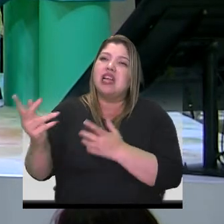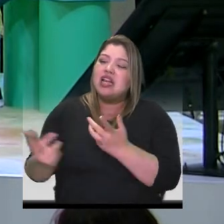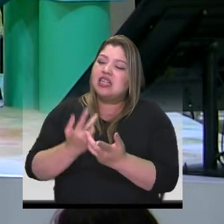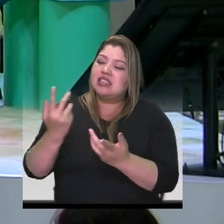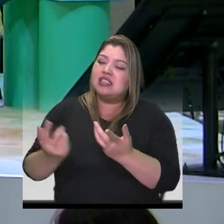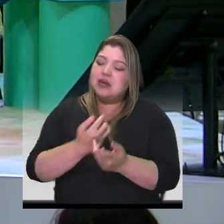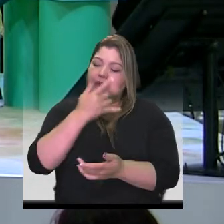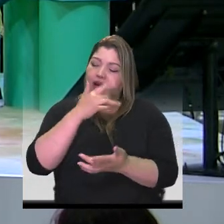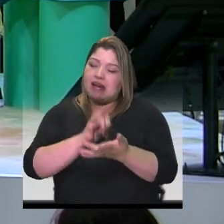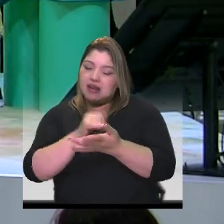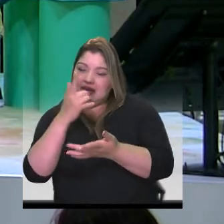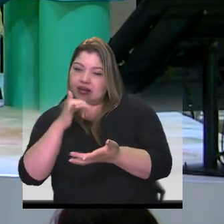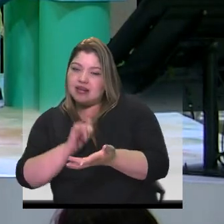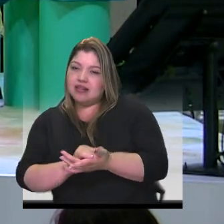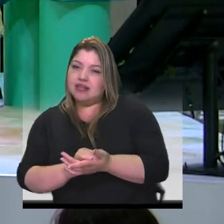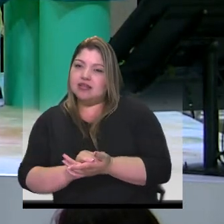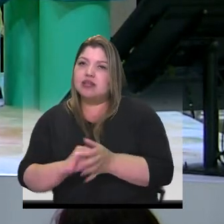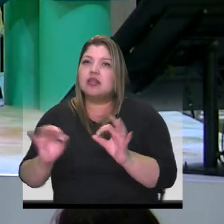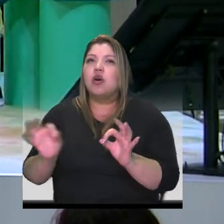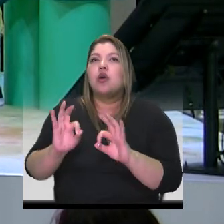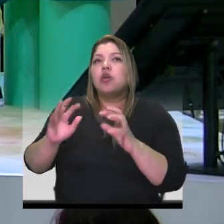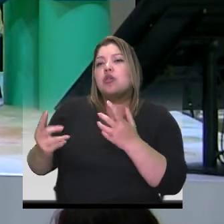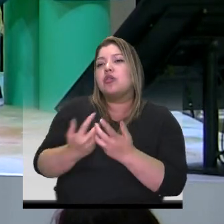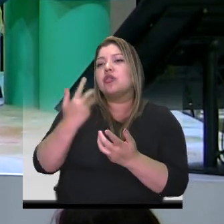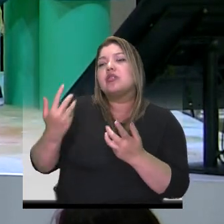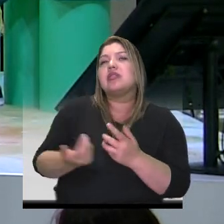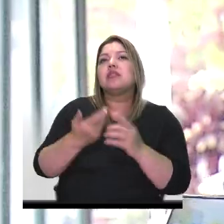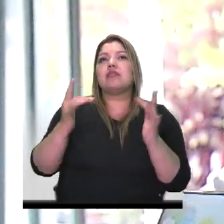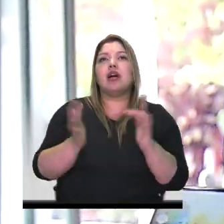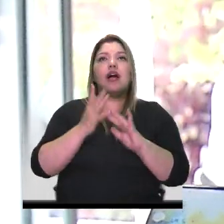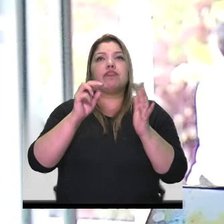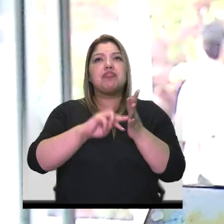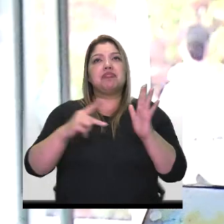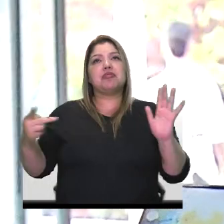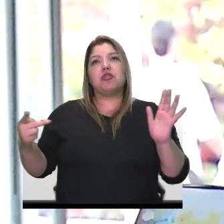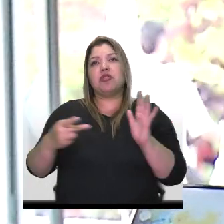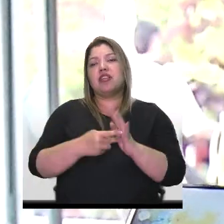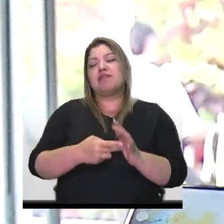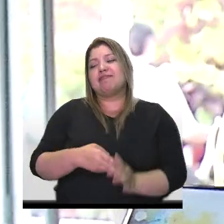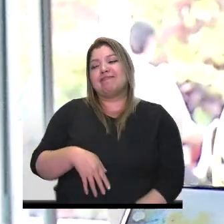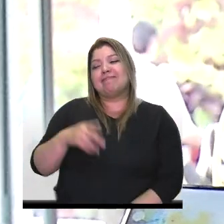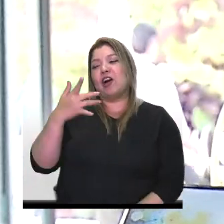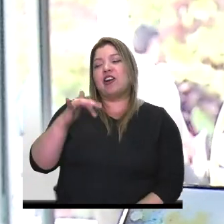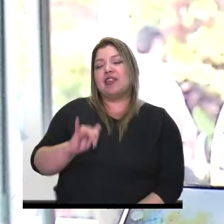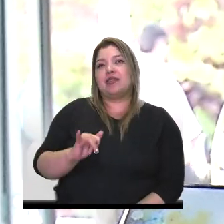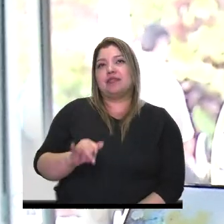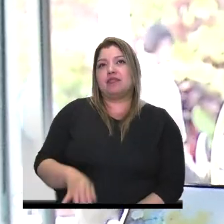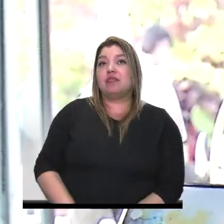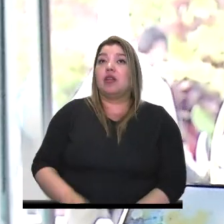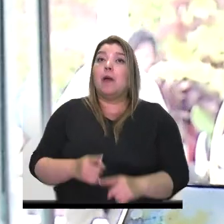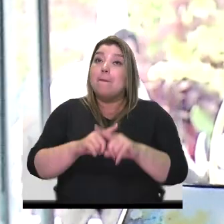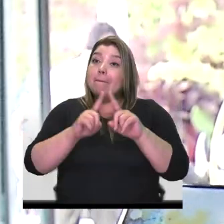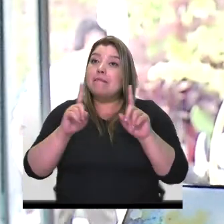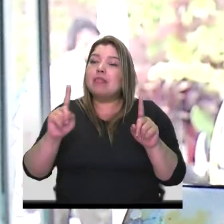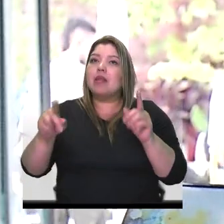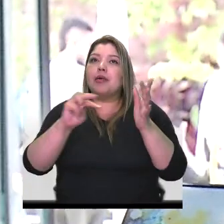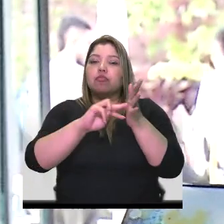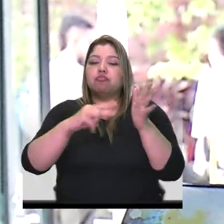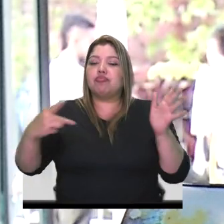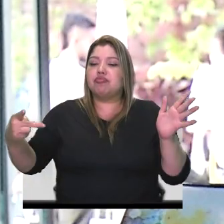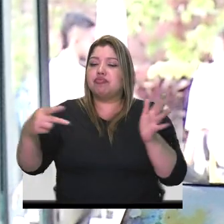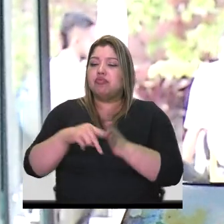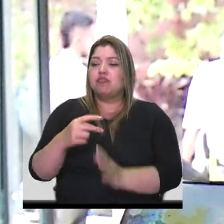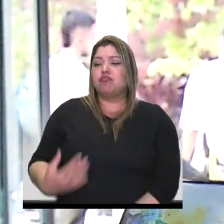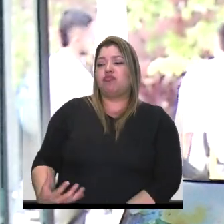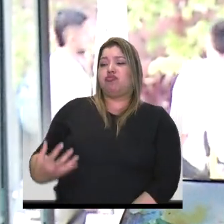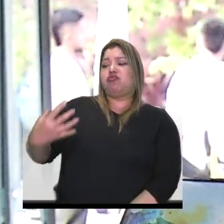en el sistema de tecnología en el que estamos, pero es que tecnologías hay desde el origen